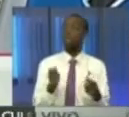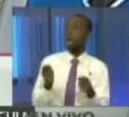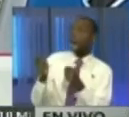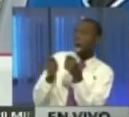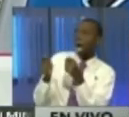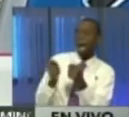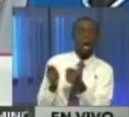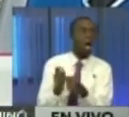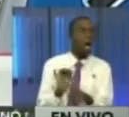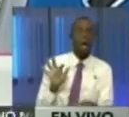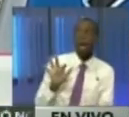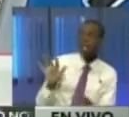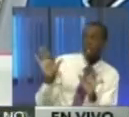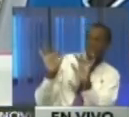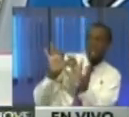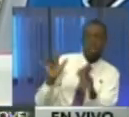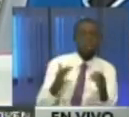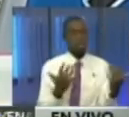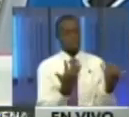y la agresión personal.